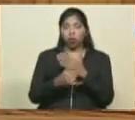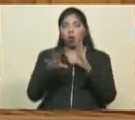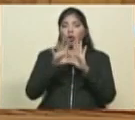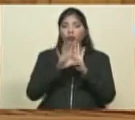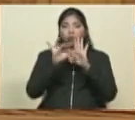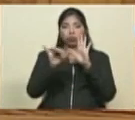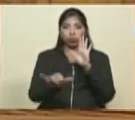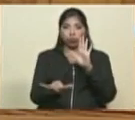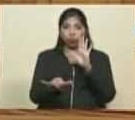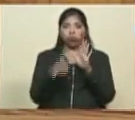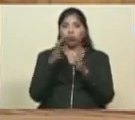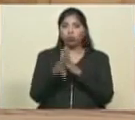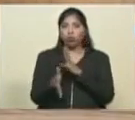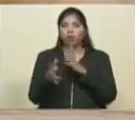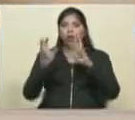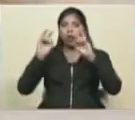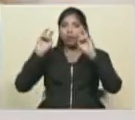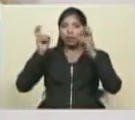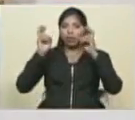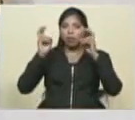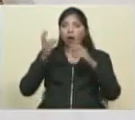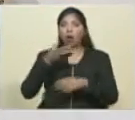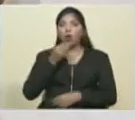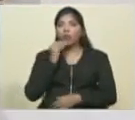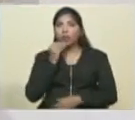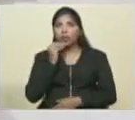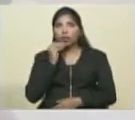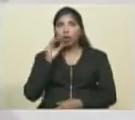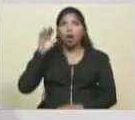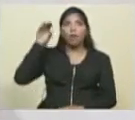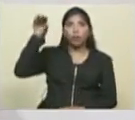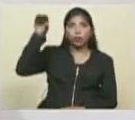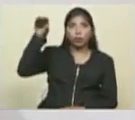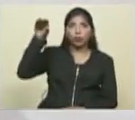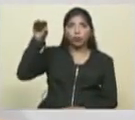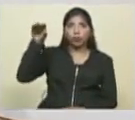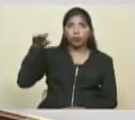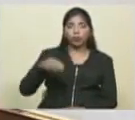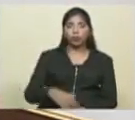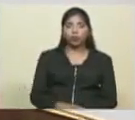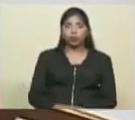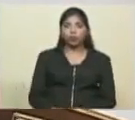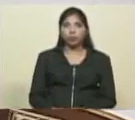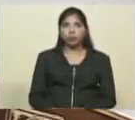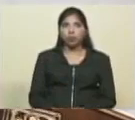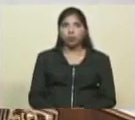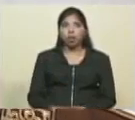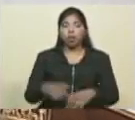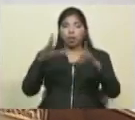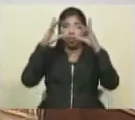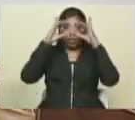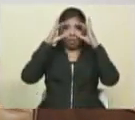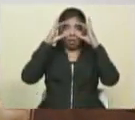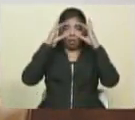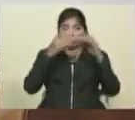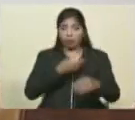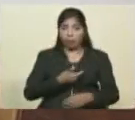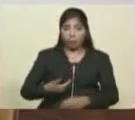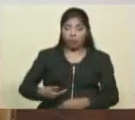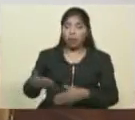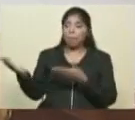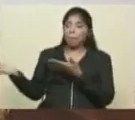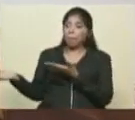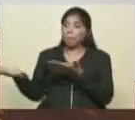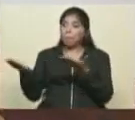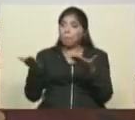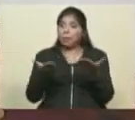constituyente sobre juventudes y futuro. En este punto, la presidenta dio la bienvenida al ministro del